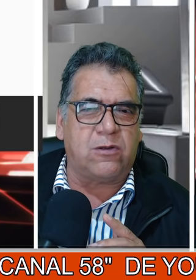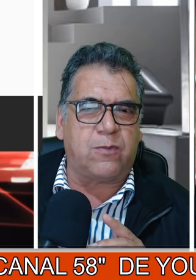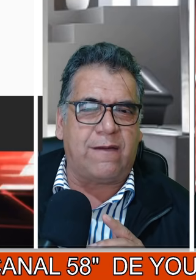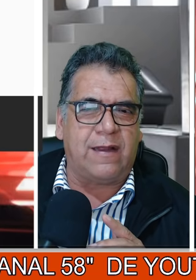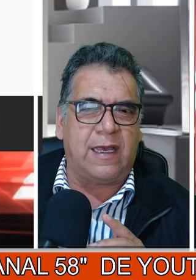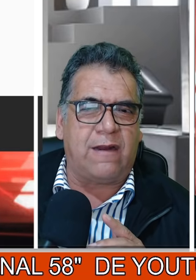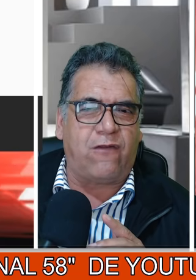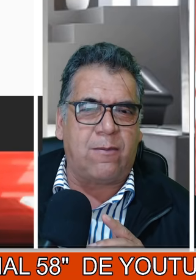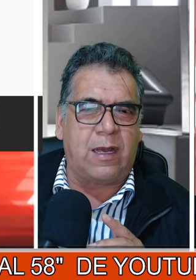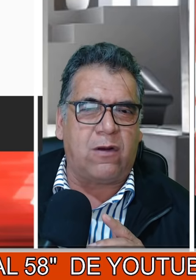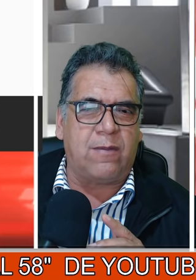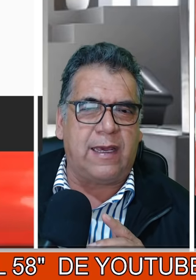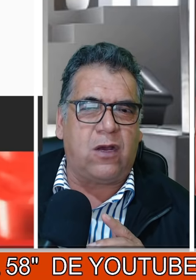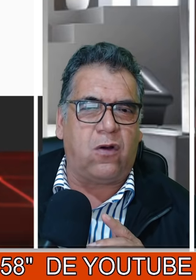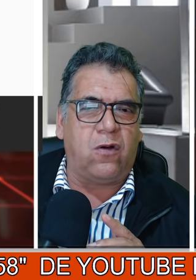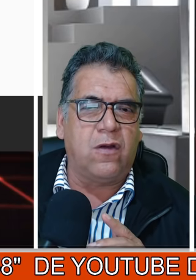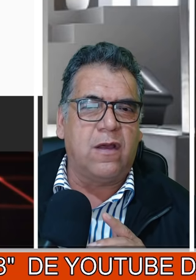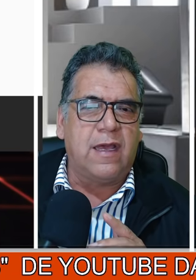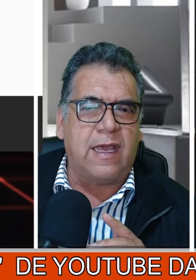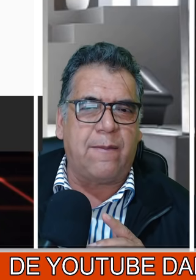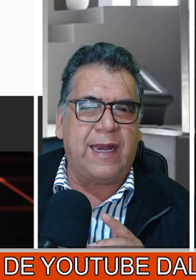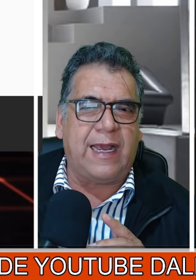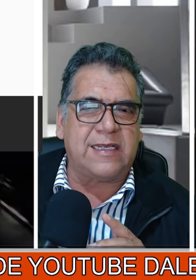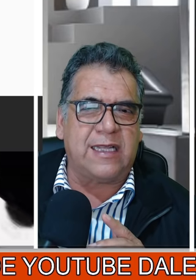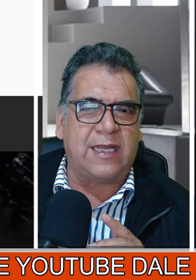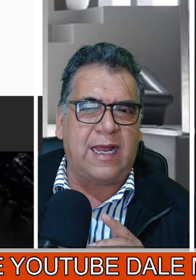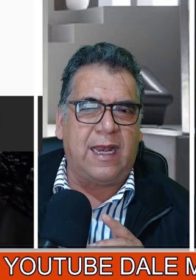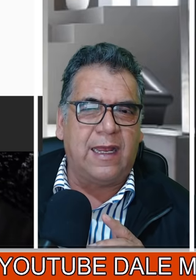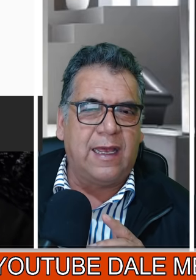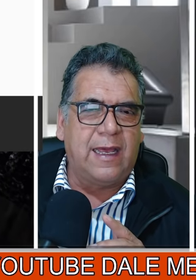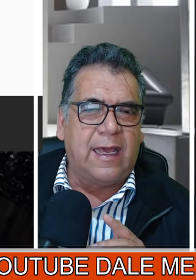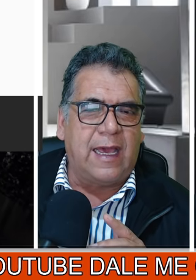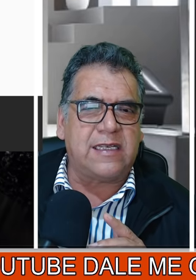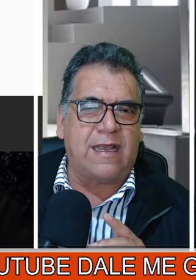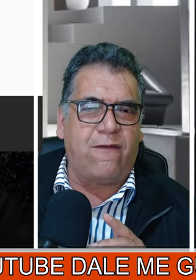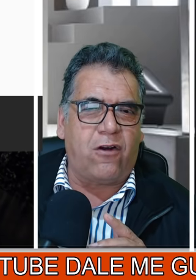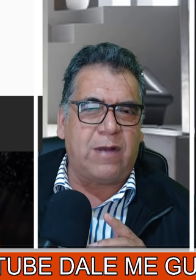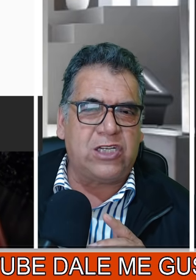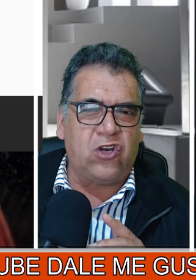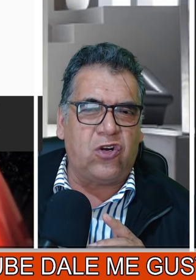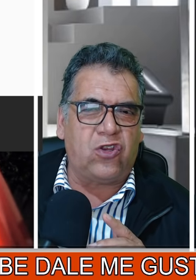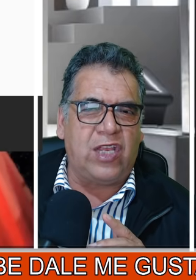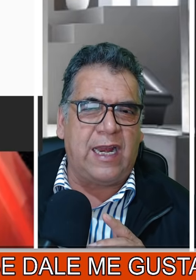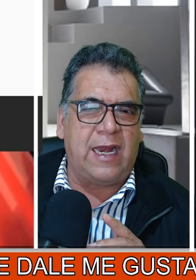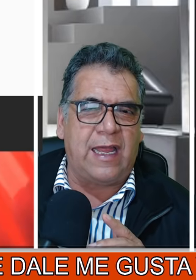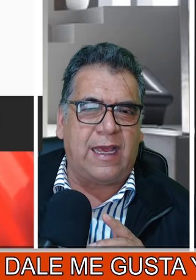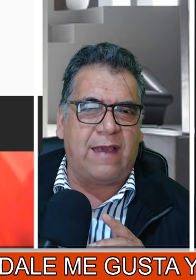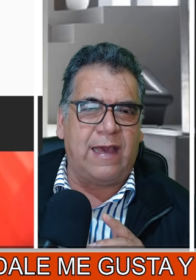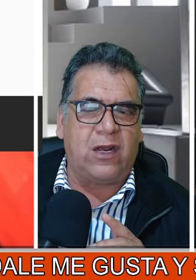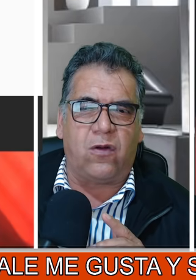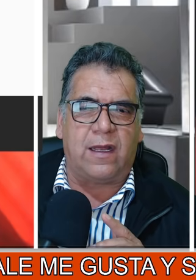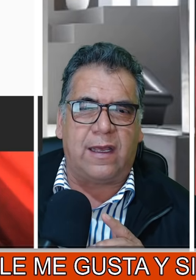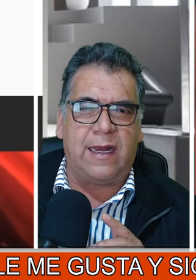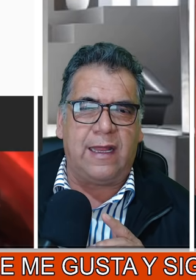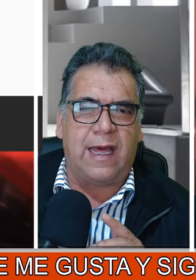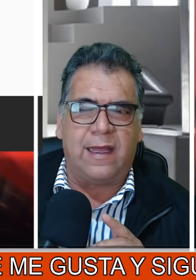exclusivos para vender el fármaco en México y América Central. Esta información no tiene nada que ver